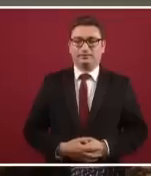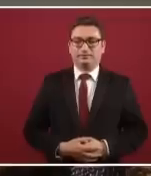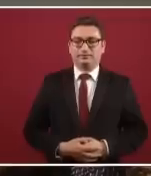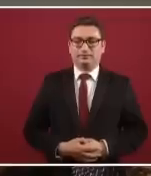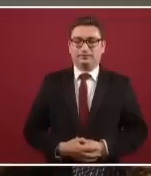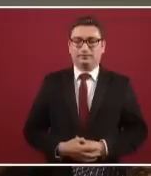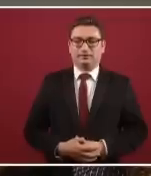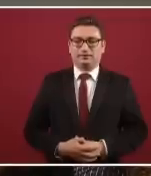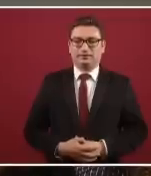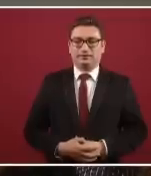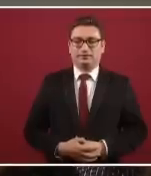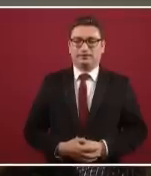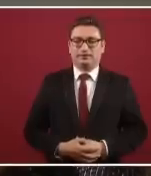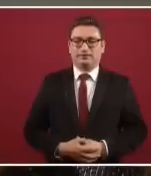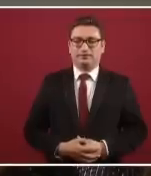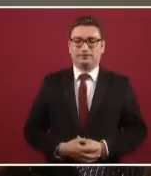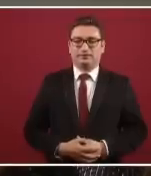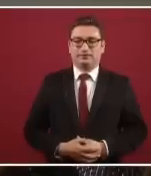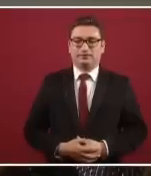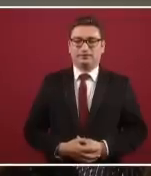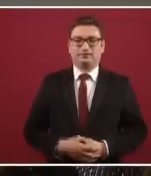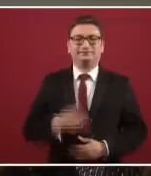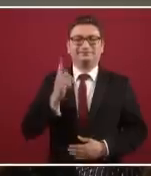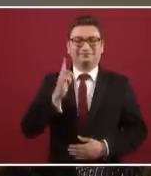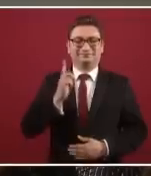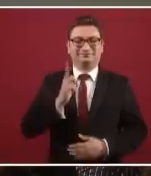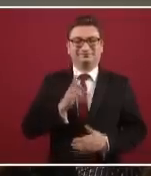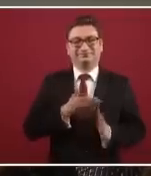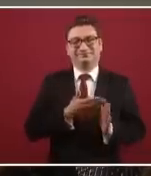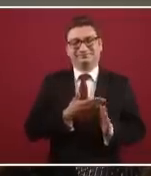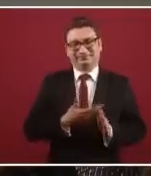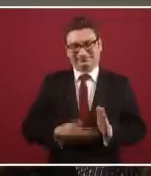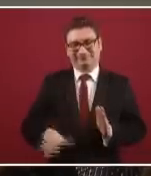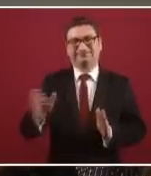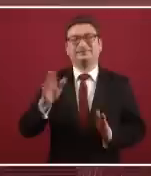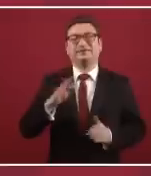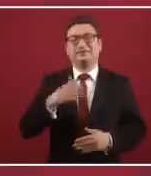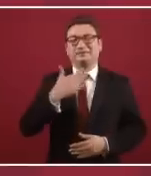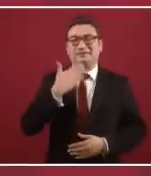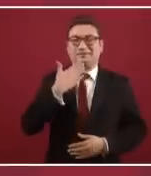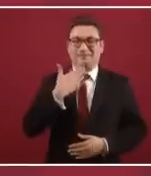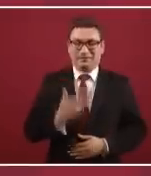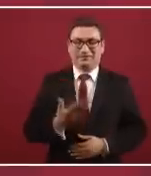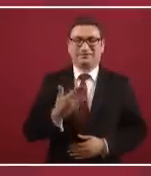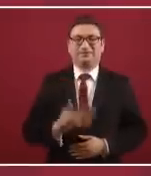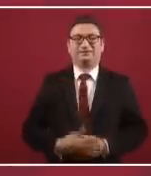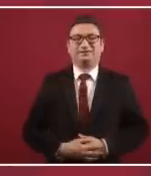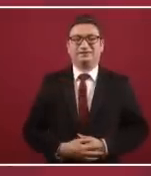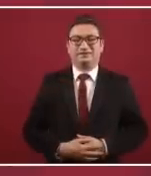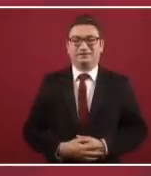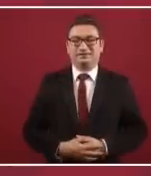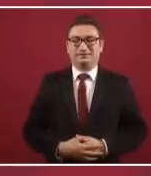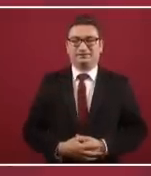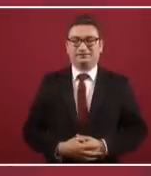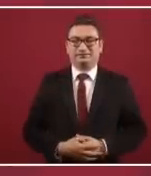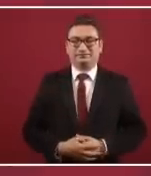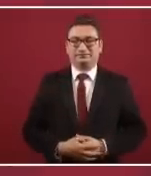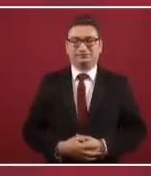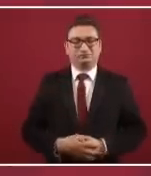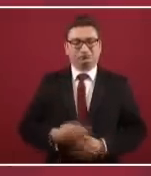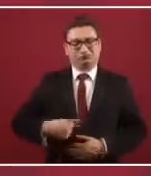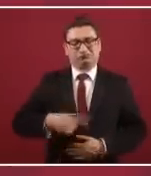deseando que nos vaya bien, que sigamos